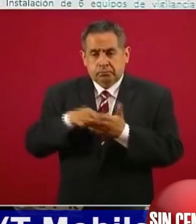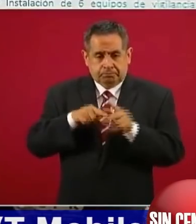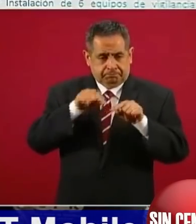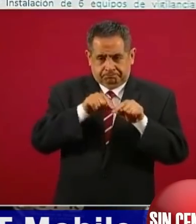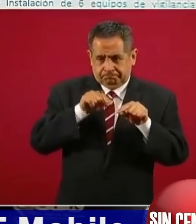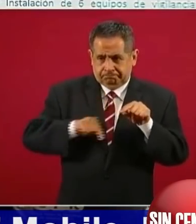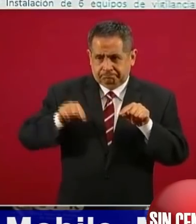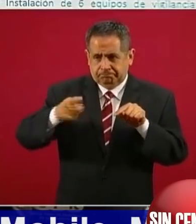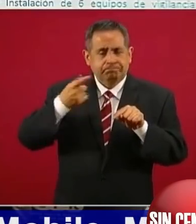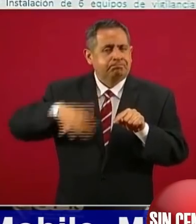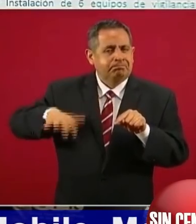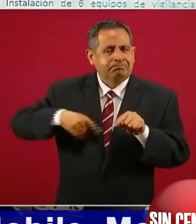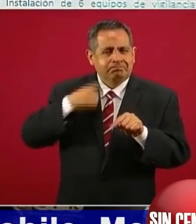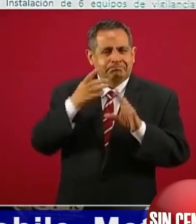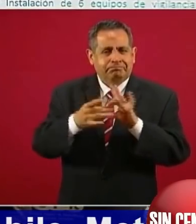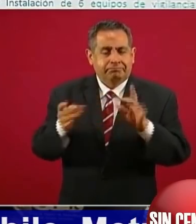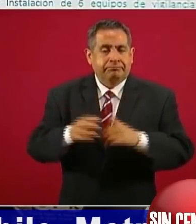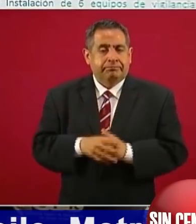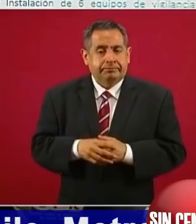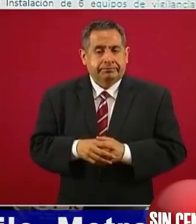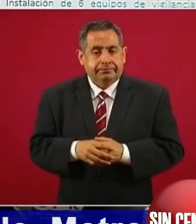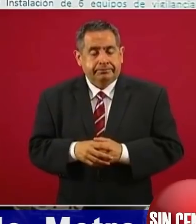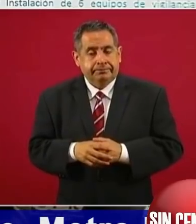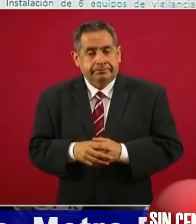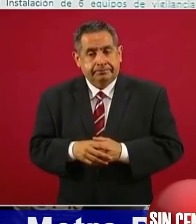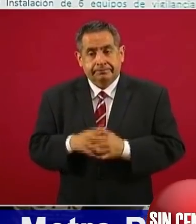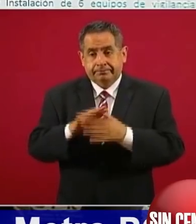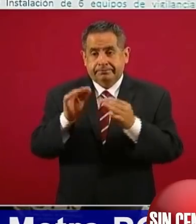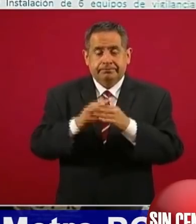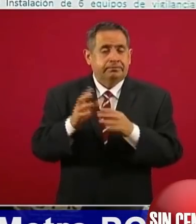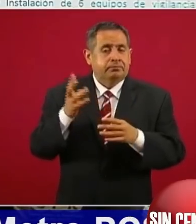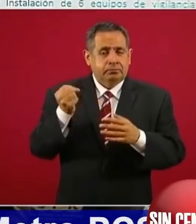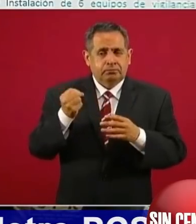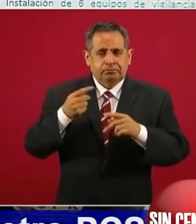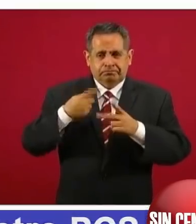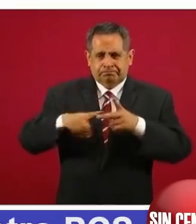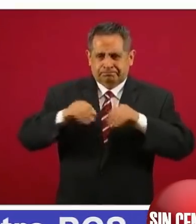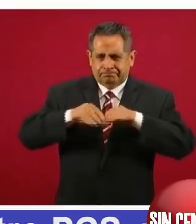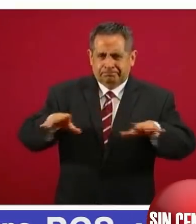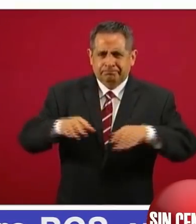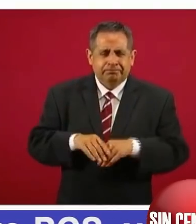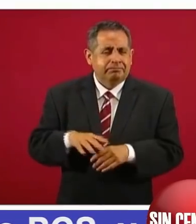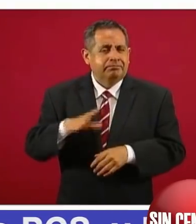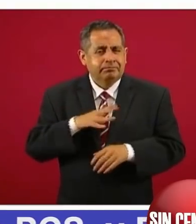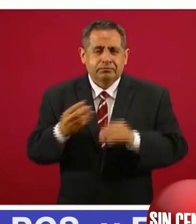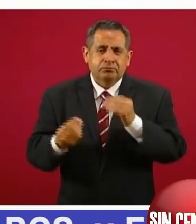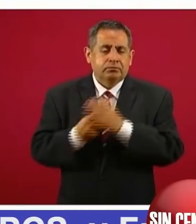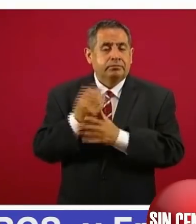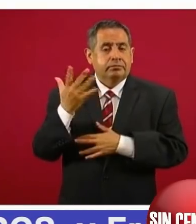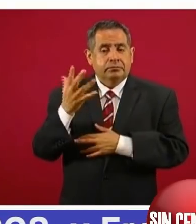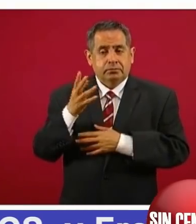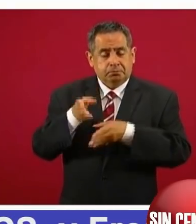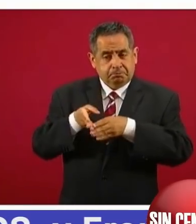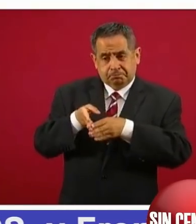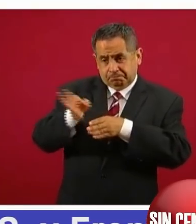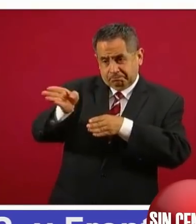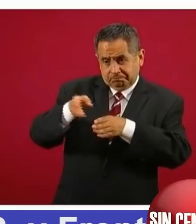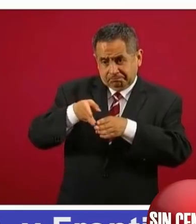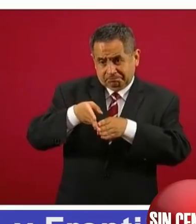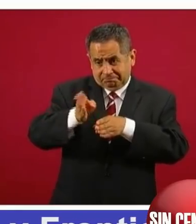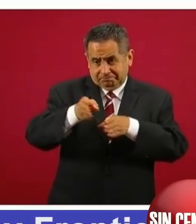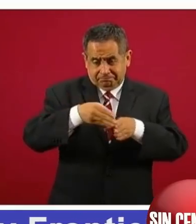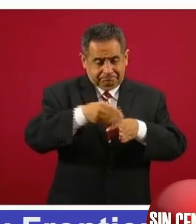que me estaba yo refiriendo. Ya hemos editado más de nuevas cartas, más de 50 nuevas rutas aéreas, se